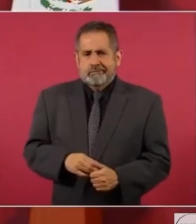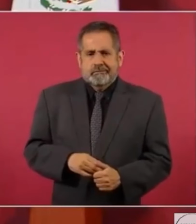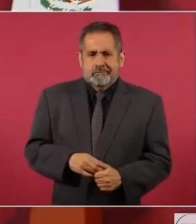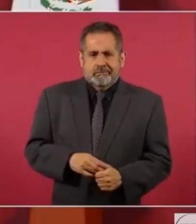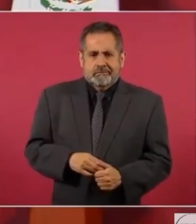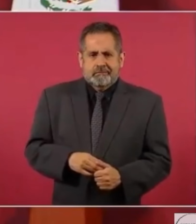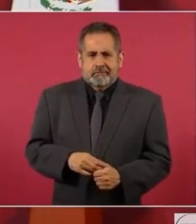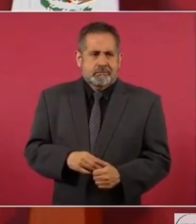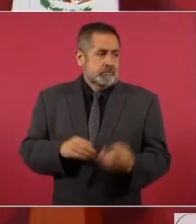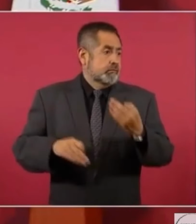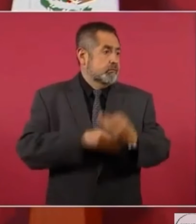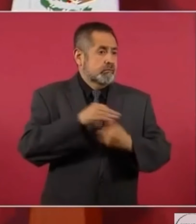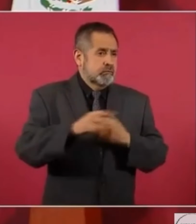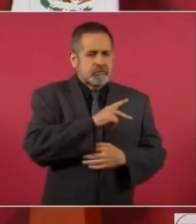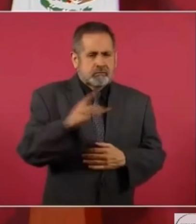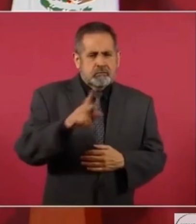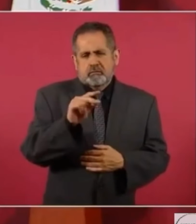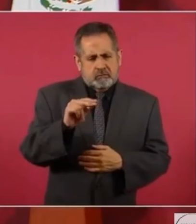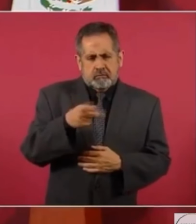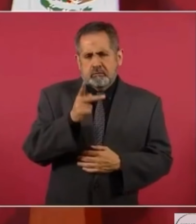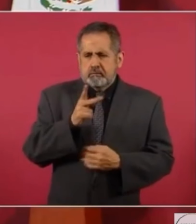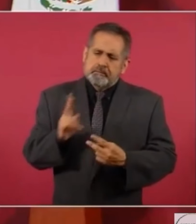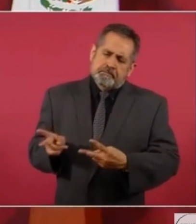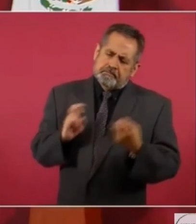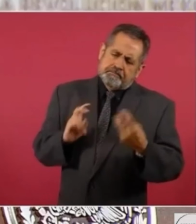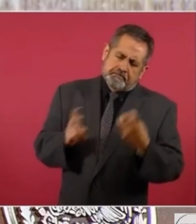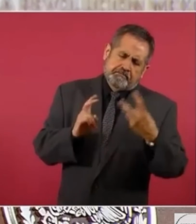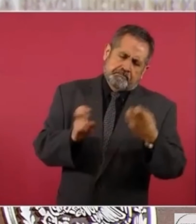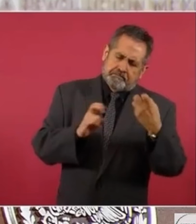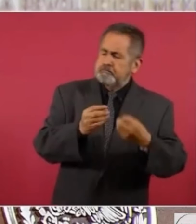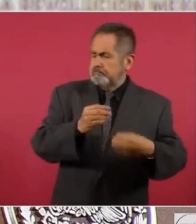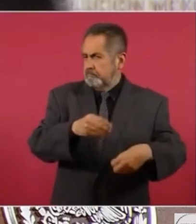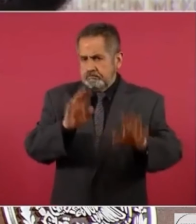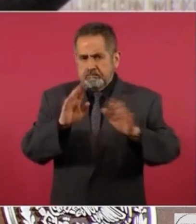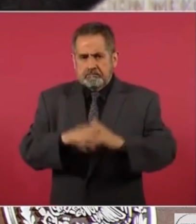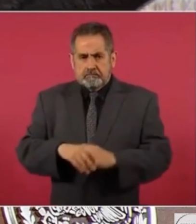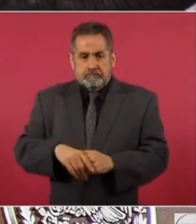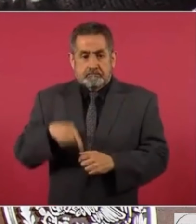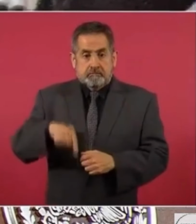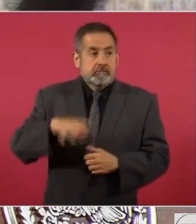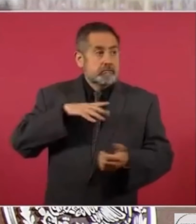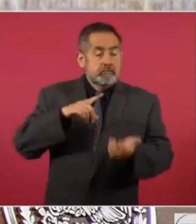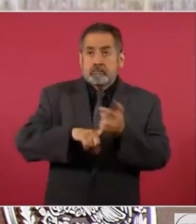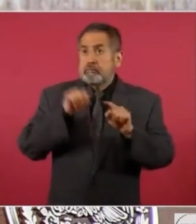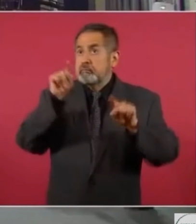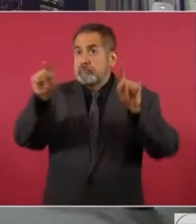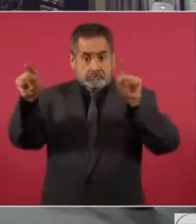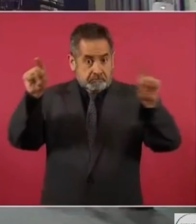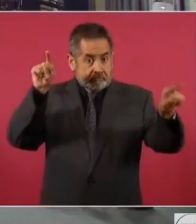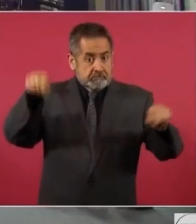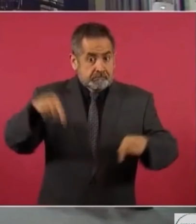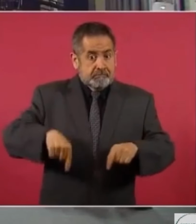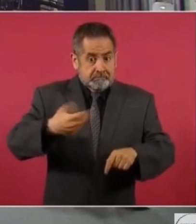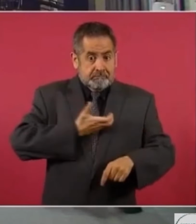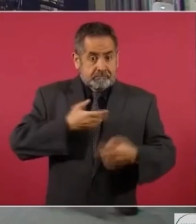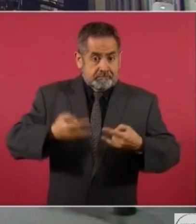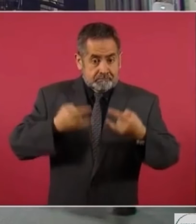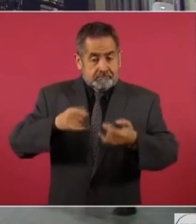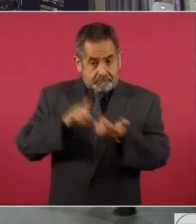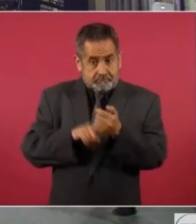gobierno. No hay que generalizar. Pero sí se robaban muchas cosas. Aquí hay piezas en